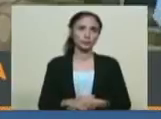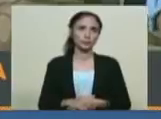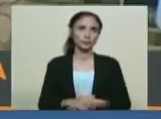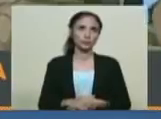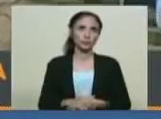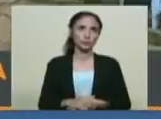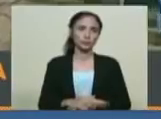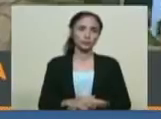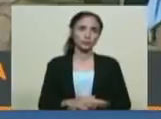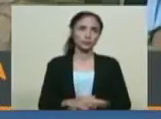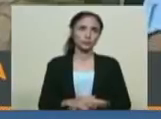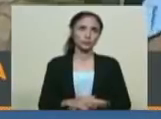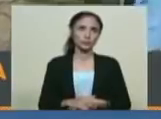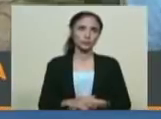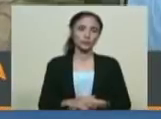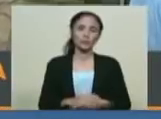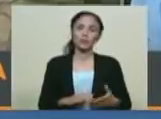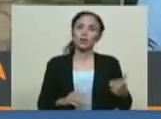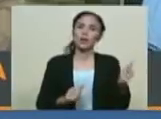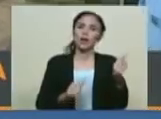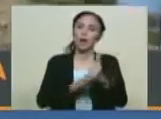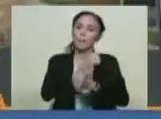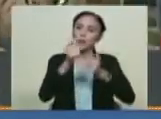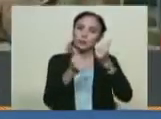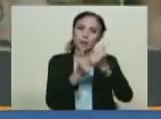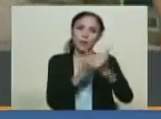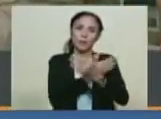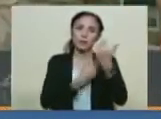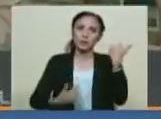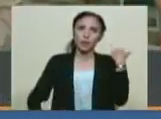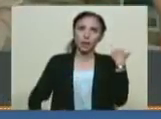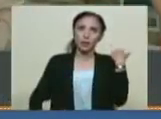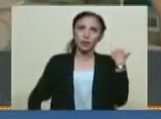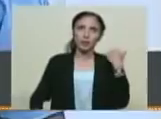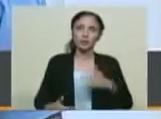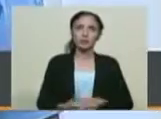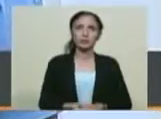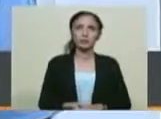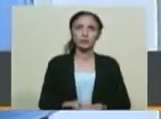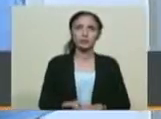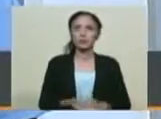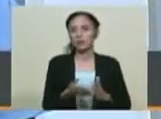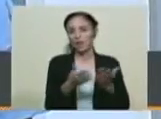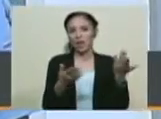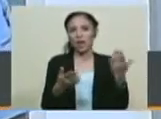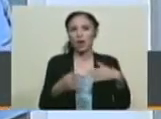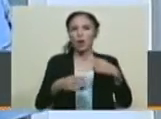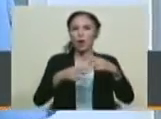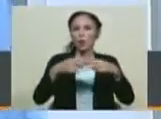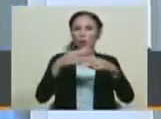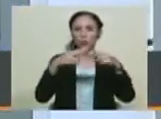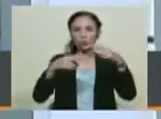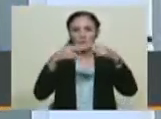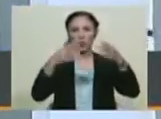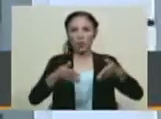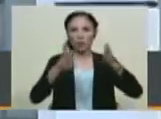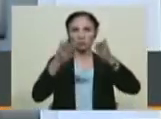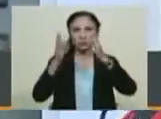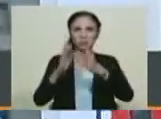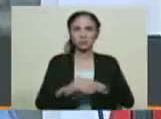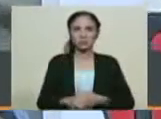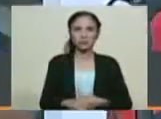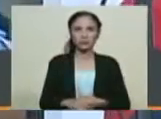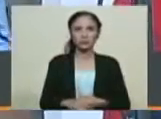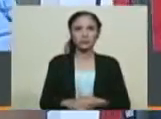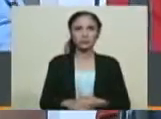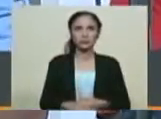Al vicepresidente de Obras Públicas, camarada Mota Domínguez, héroe de la patria,